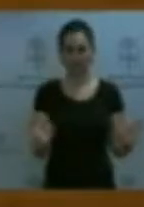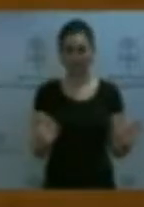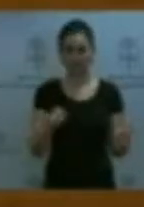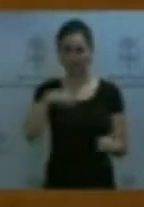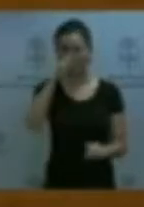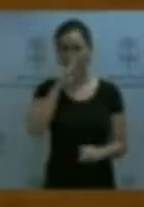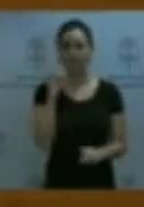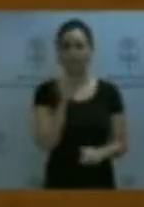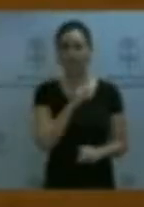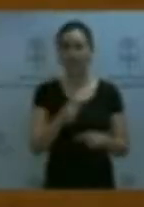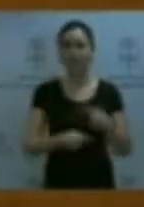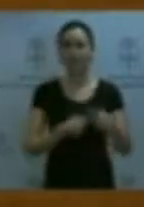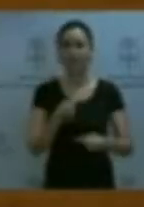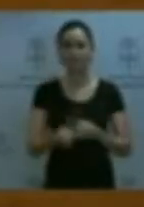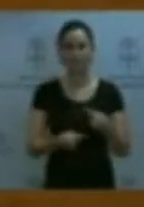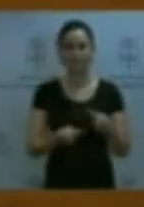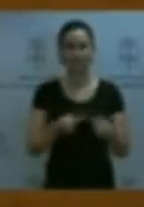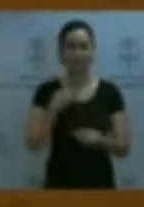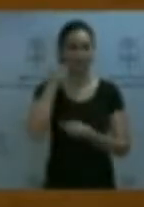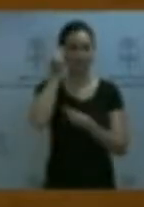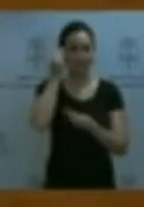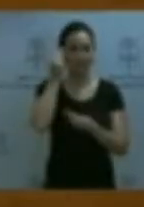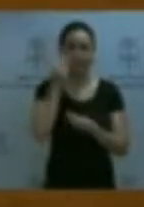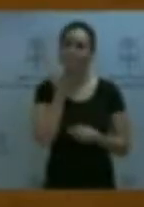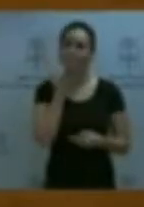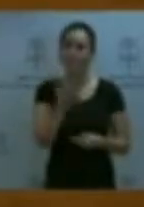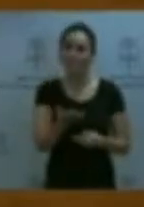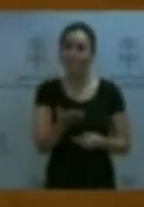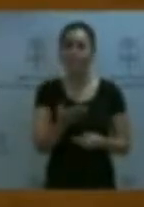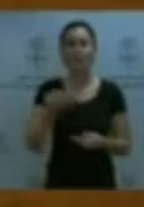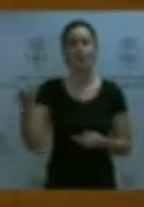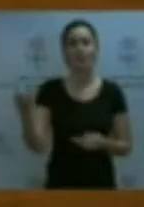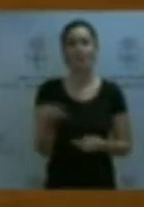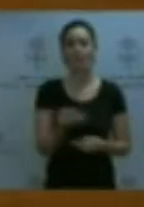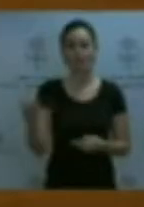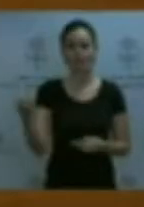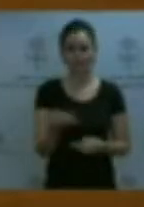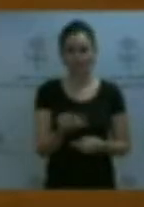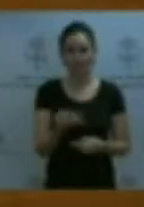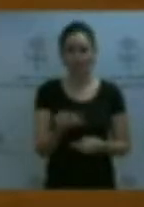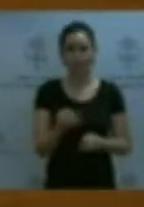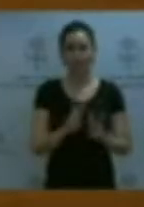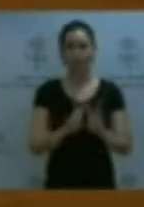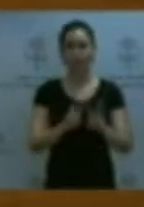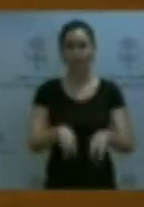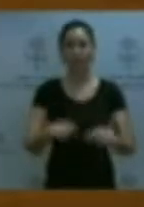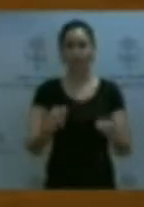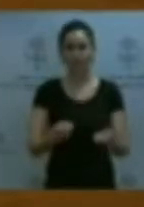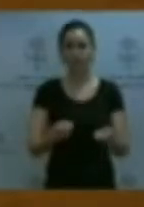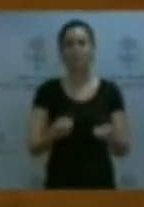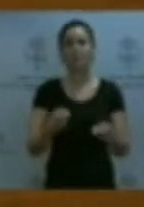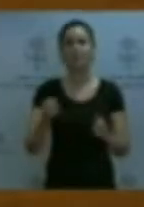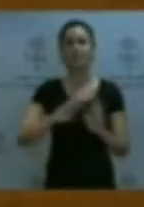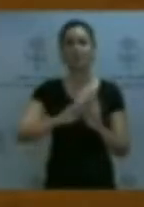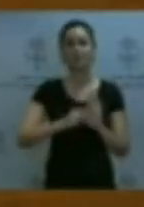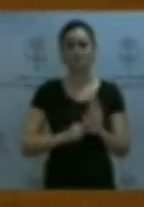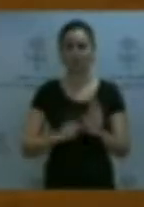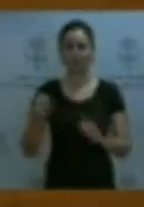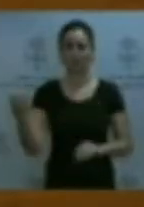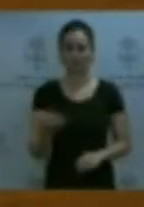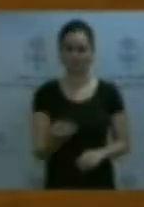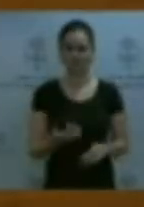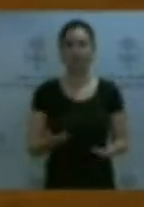sinceramente que debe ser objeto de reforma y de modificación. Y ese es el caso que hoy traemos